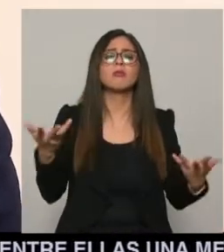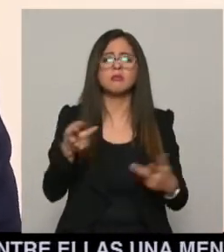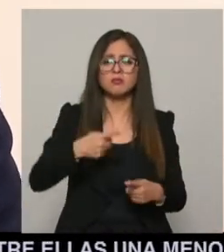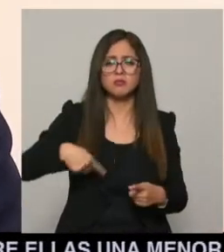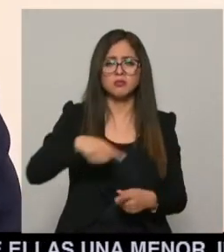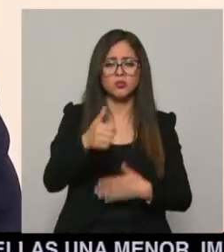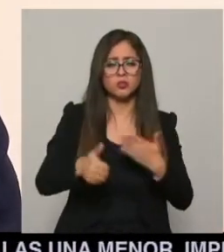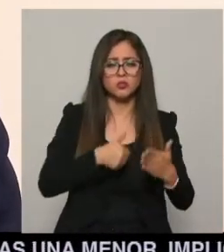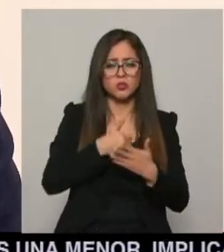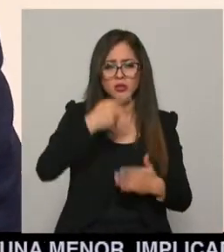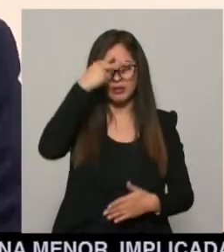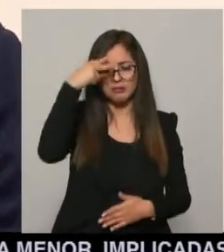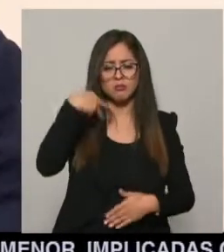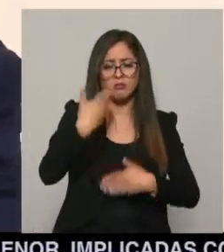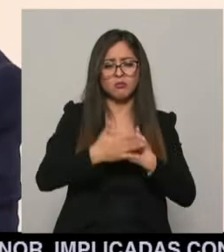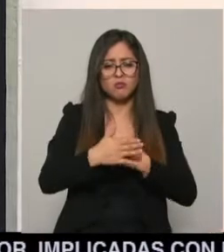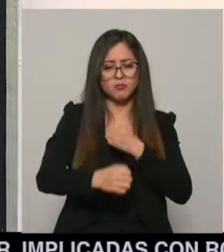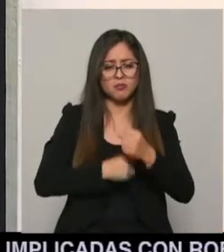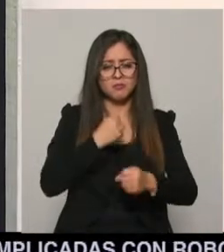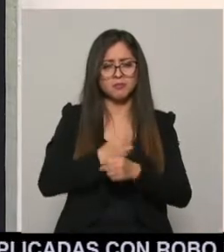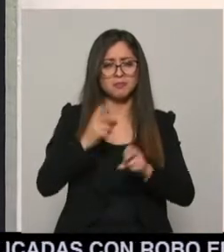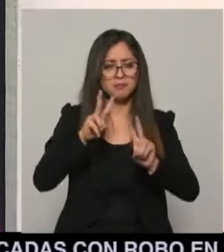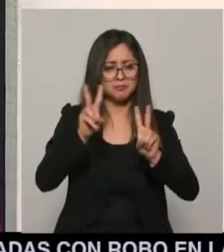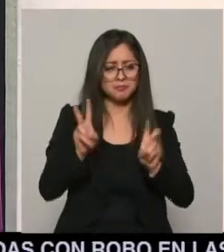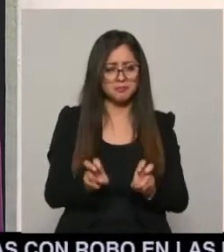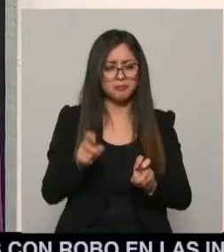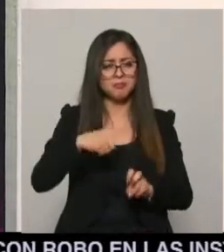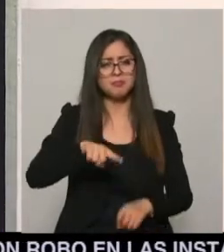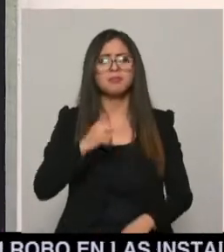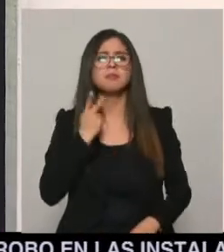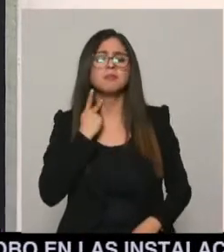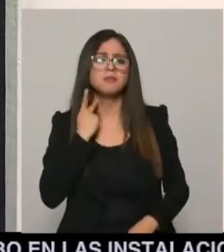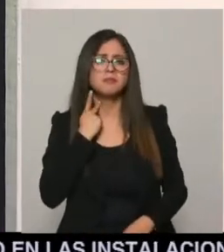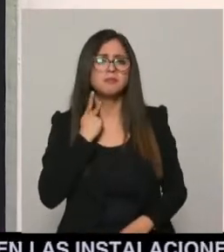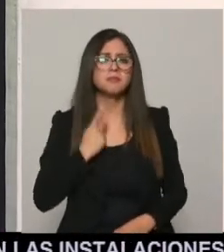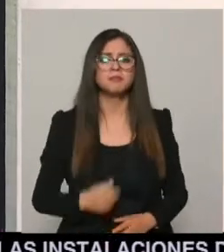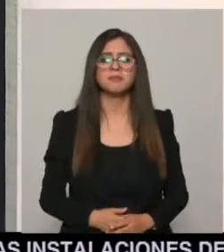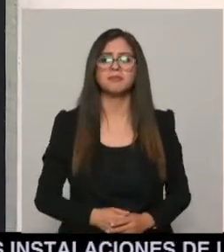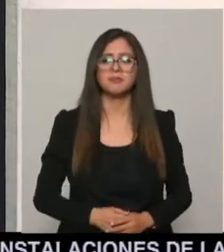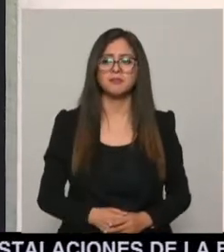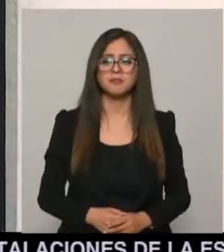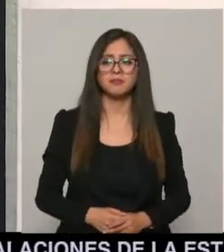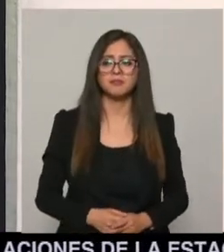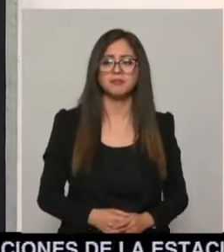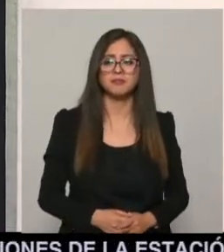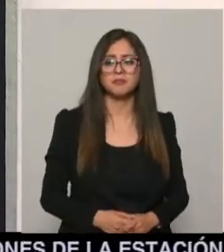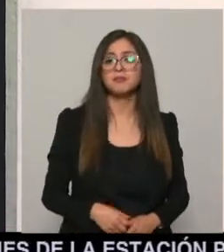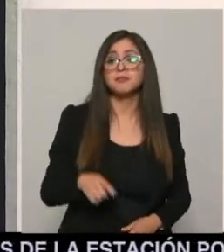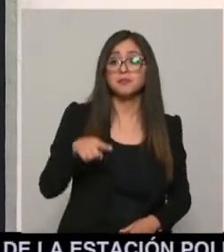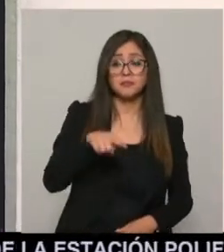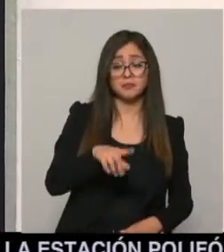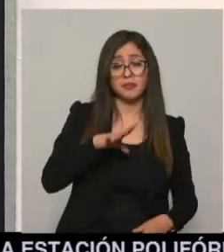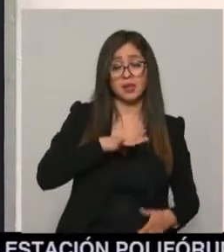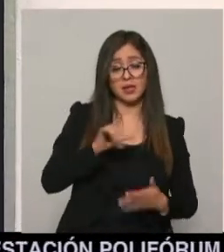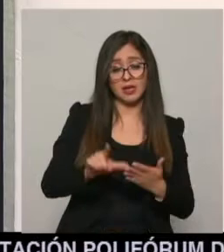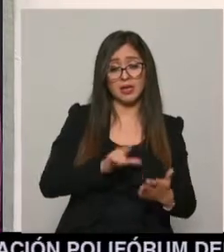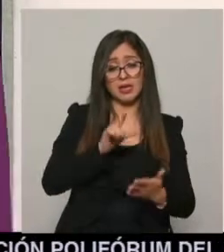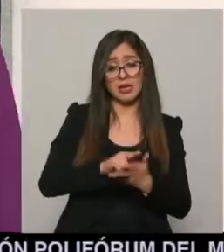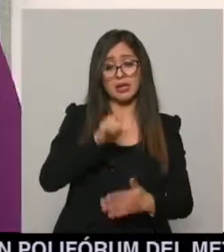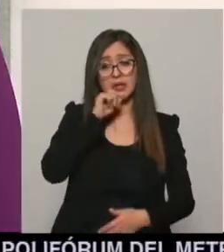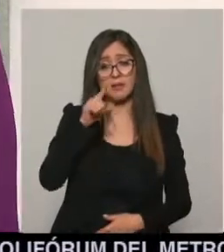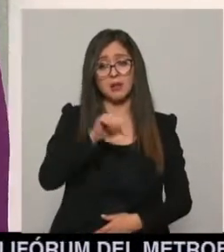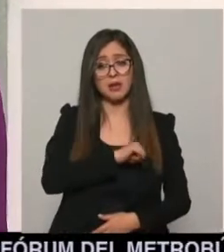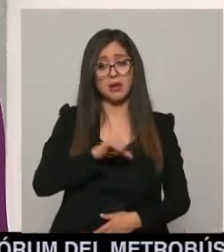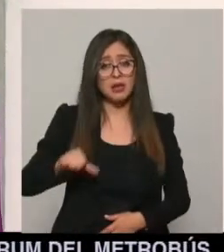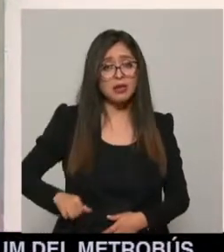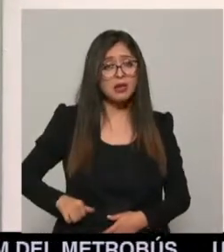la ciudad en el próximo año en términos de política pública. Bueno, finalmente, consejero, también habrá una ley de alcaldías. En fin, para usted, ¿cuál